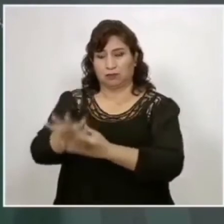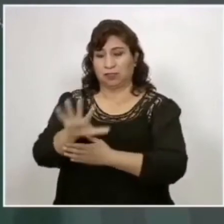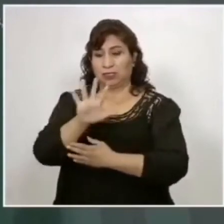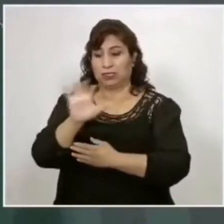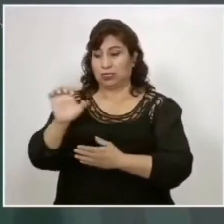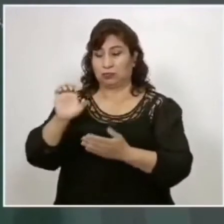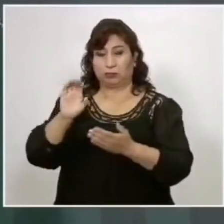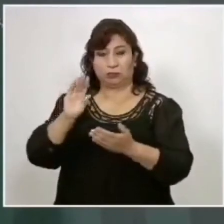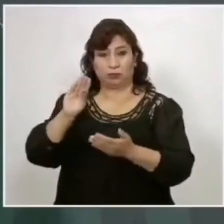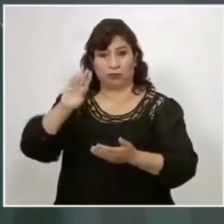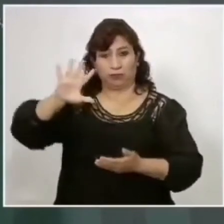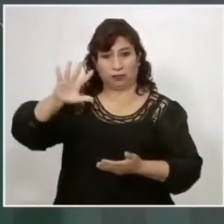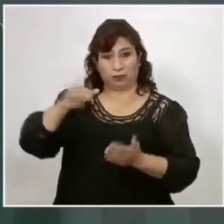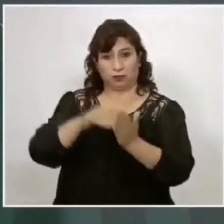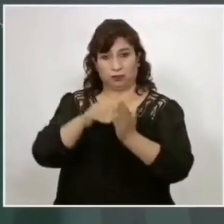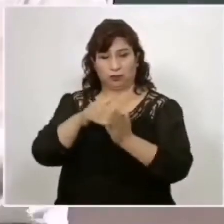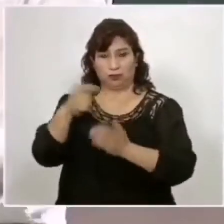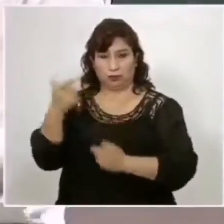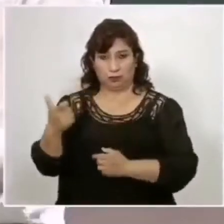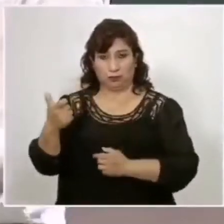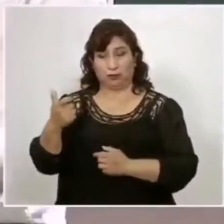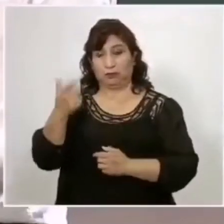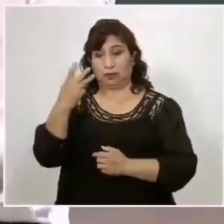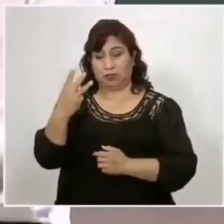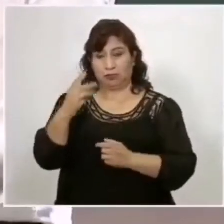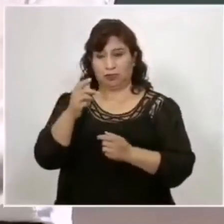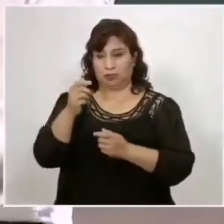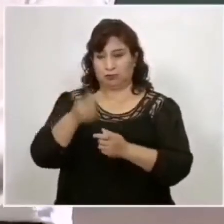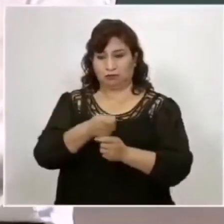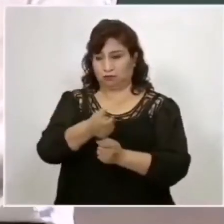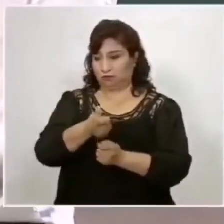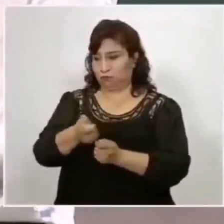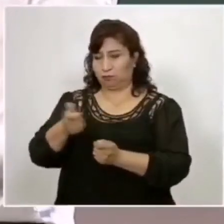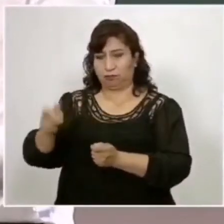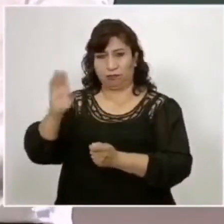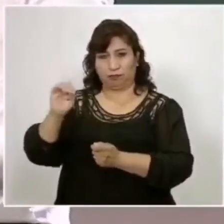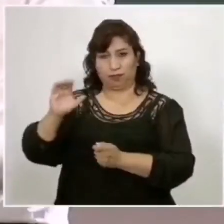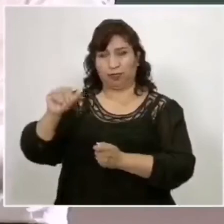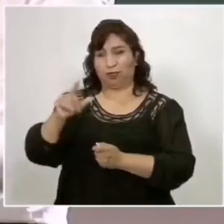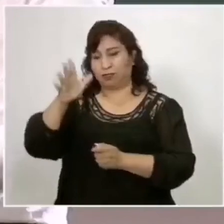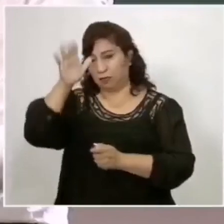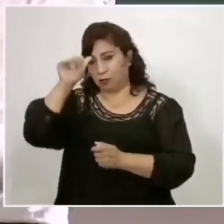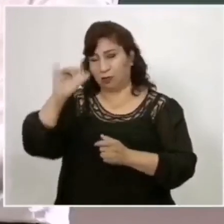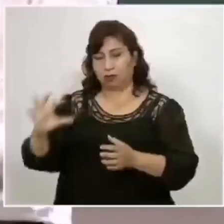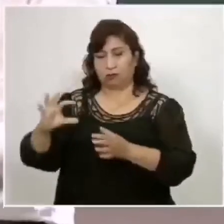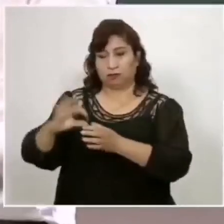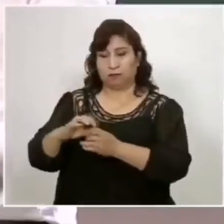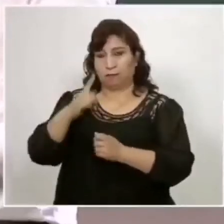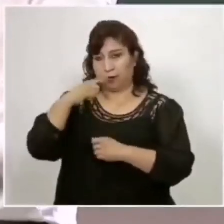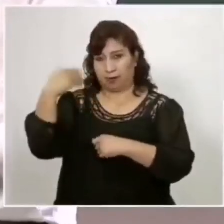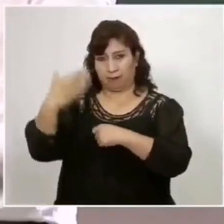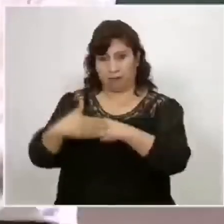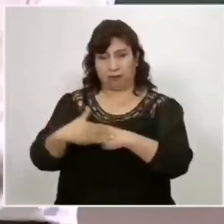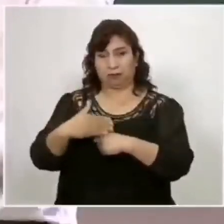595 millones de pesos y las tres becas incrementarán acorde a la inflación para el próximo año